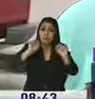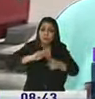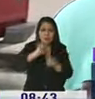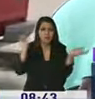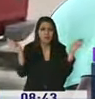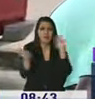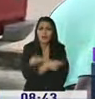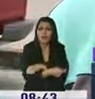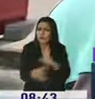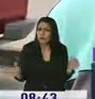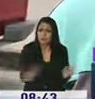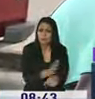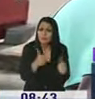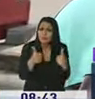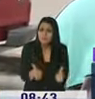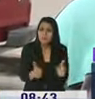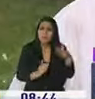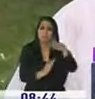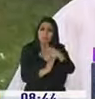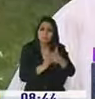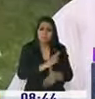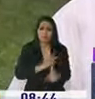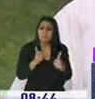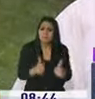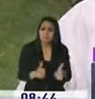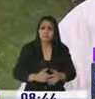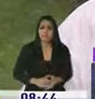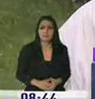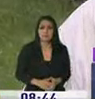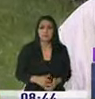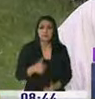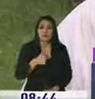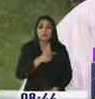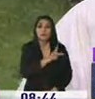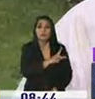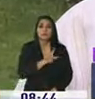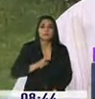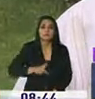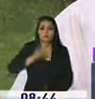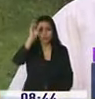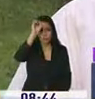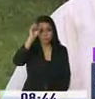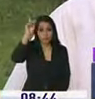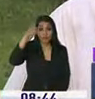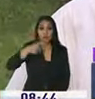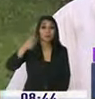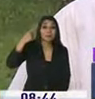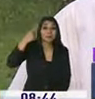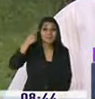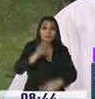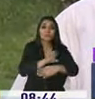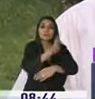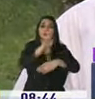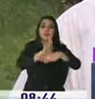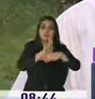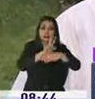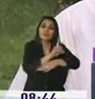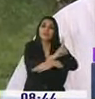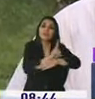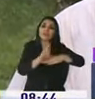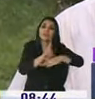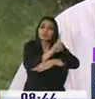venga a ser y tengamos una moralidad. Me parece a mí personalmente que los directores deben ser los que